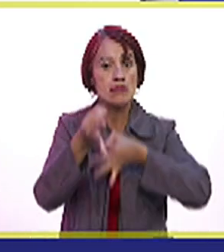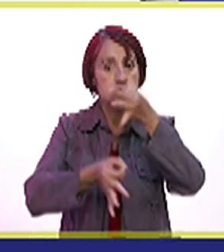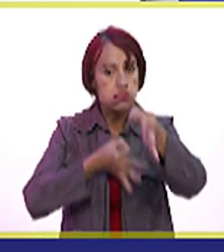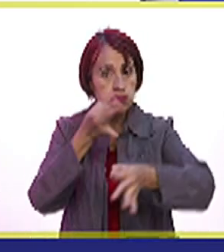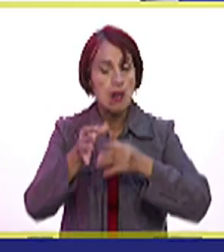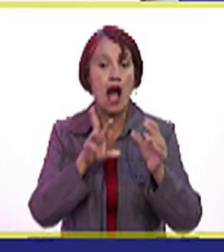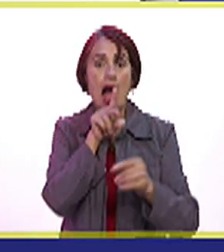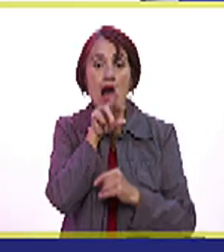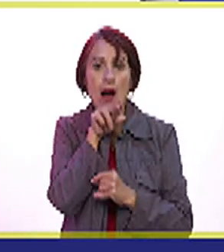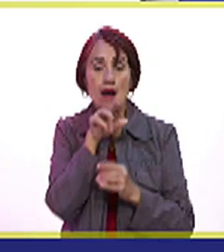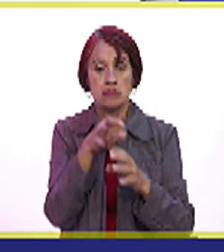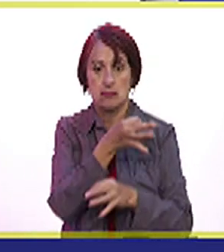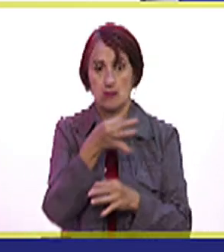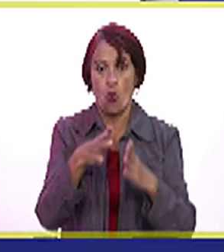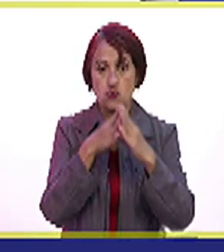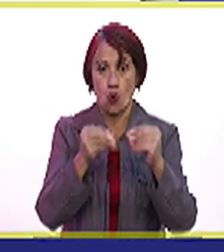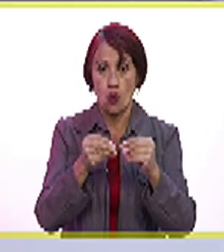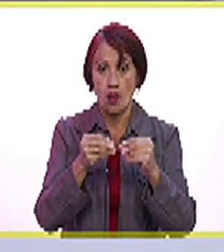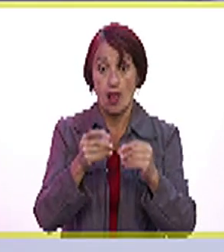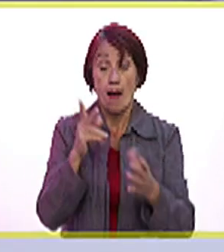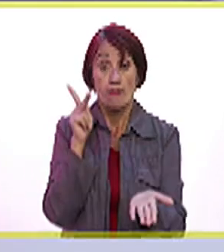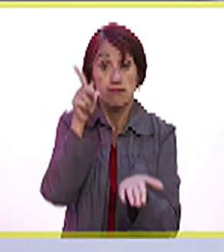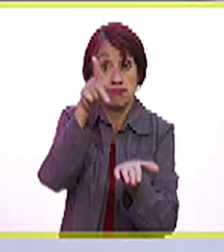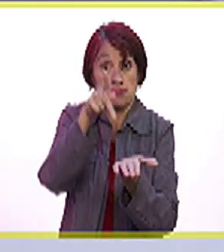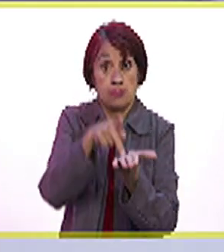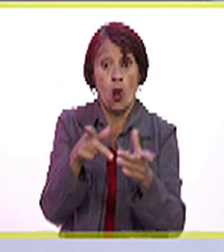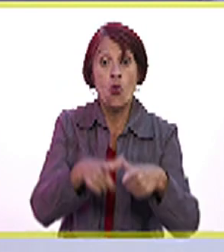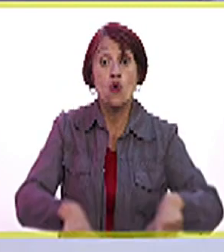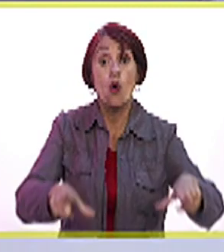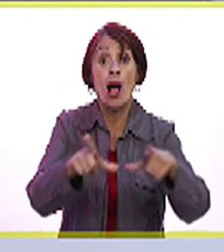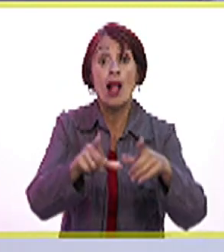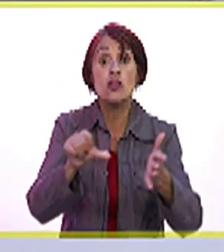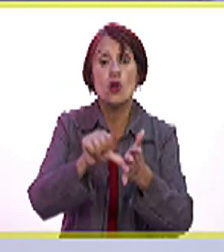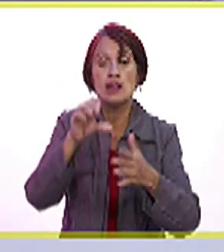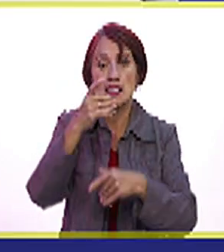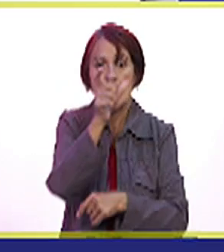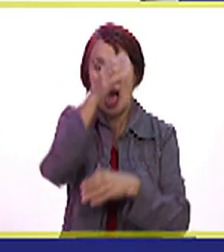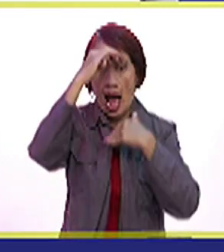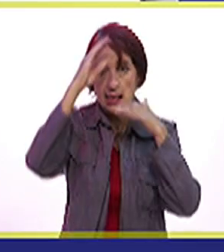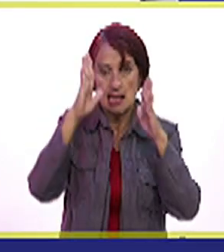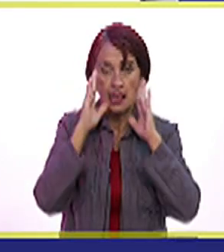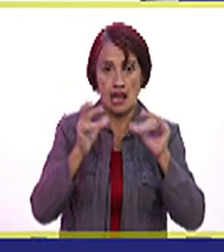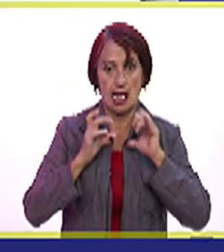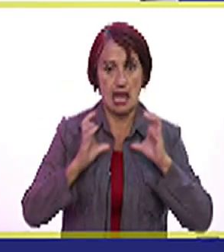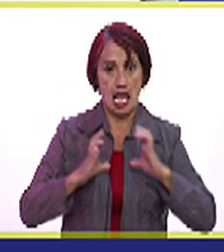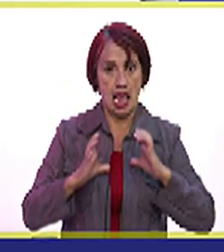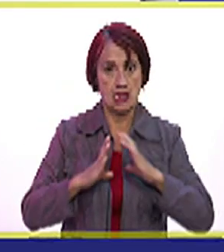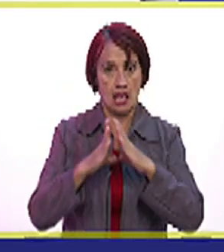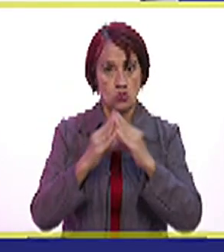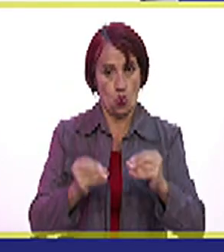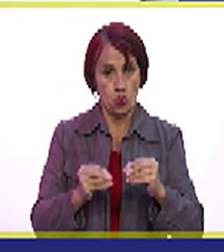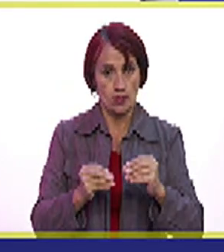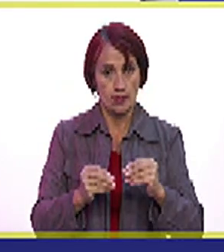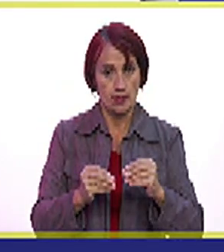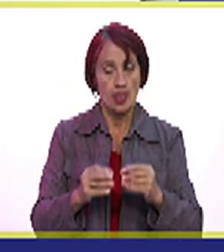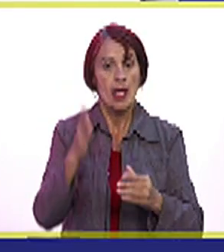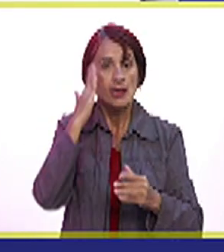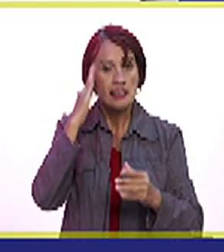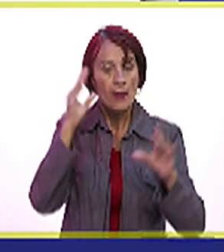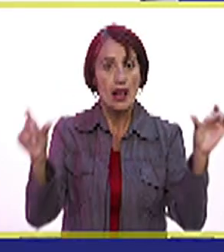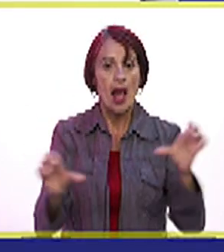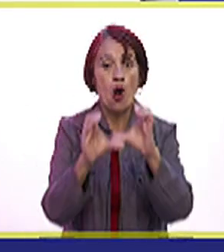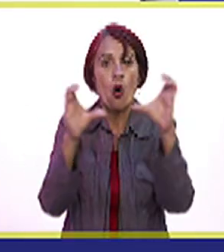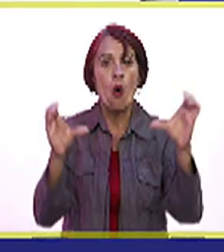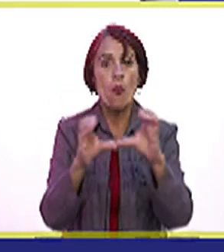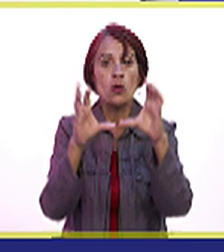Recuerden que casi todos van a ser empleados en lugares donde tienen que atender público. El uso básico de tecnología, manejo de las computadoras,